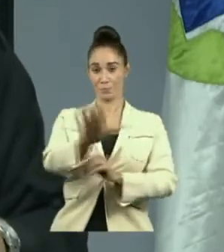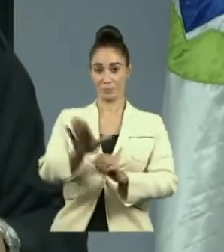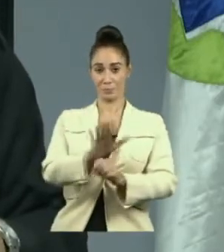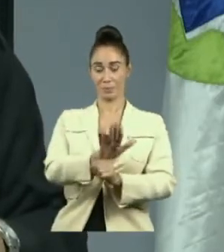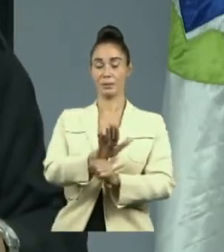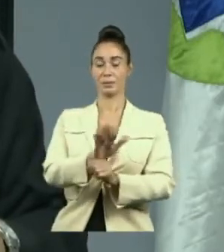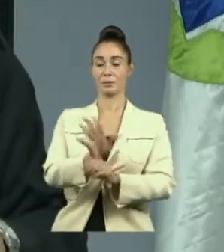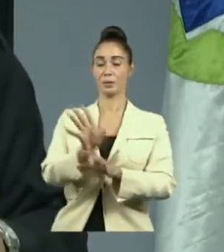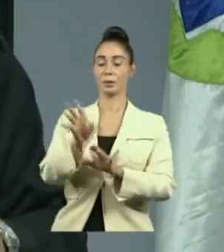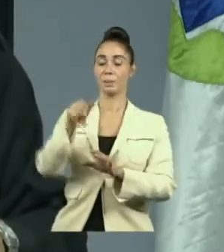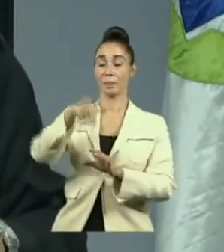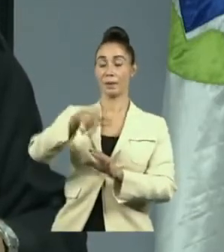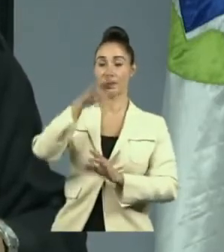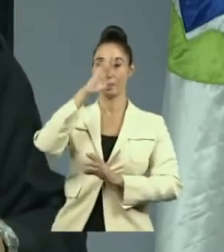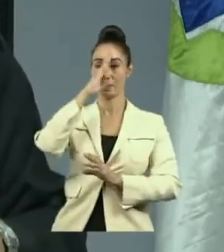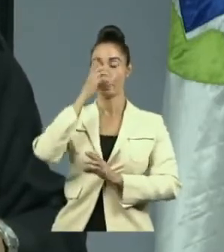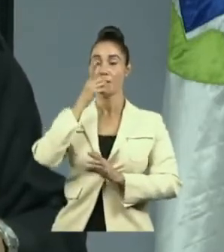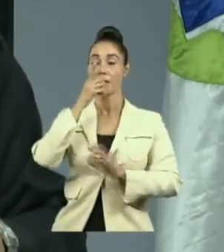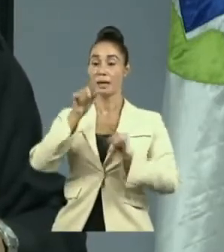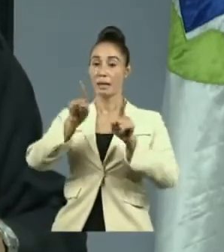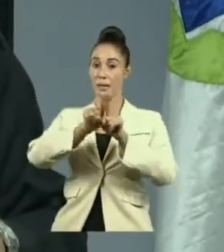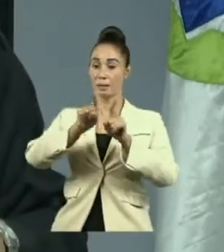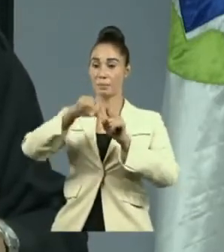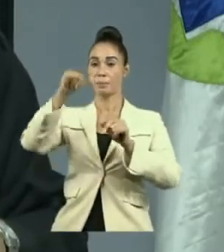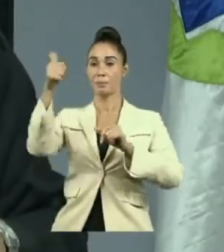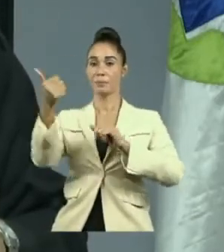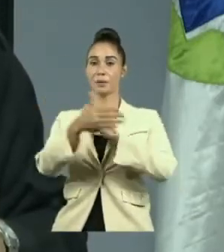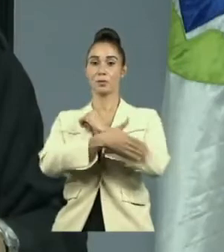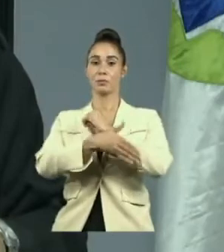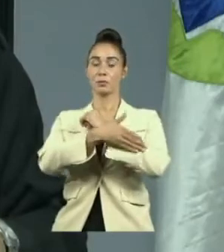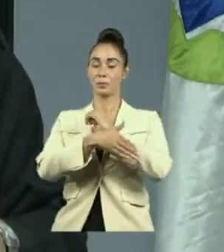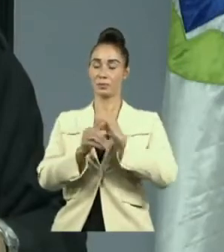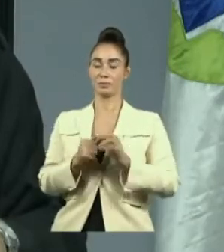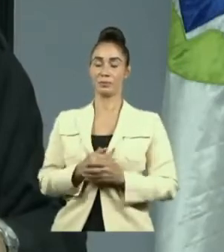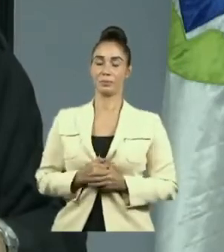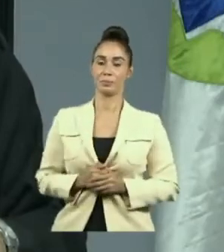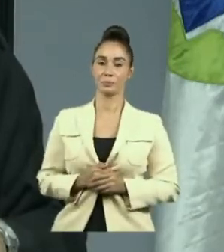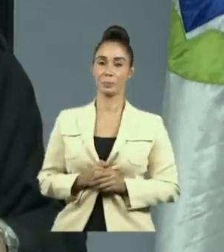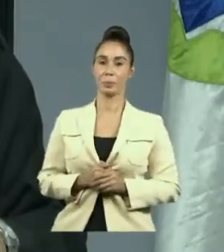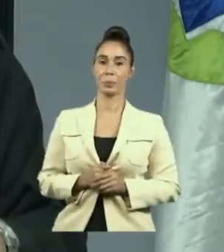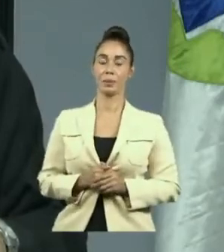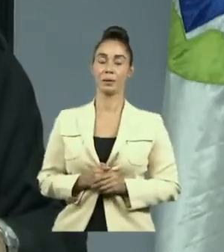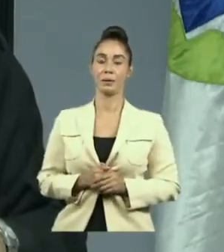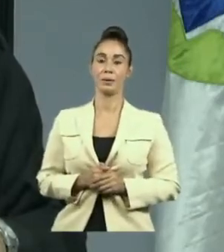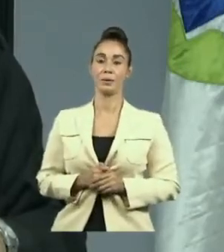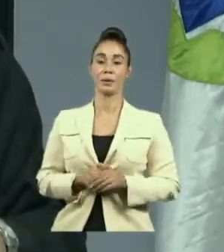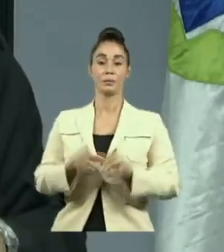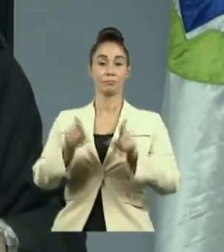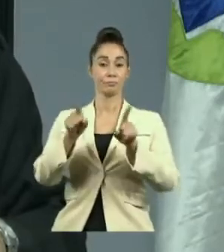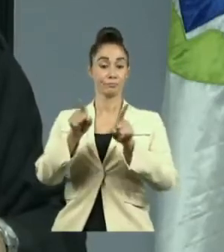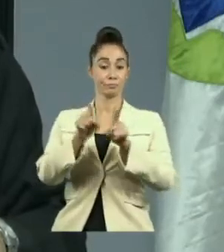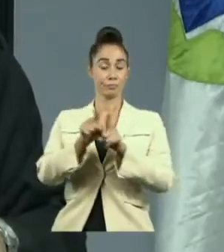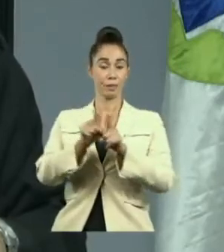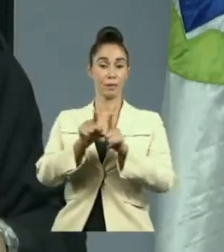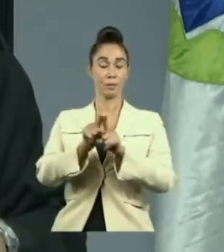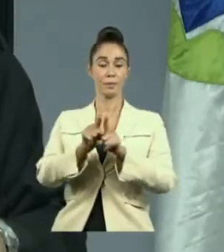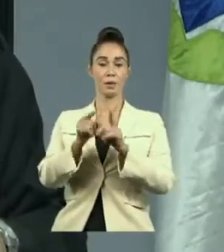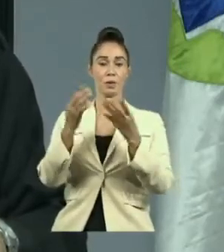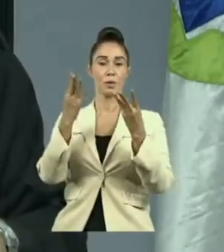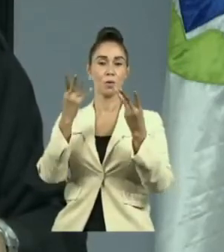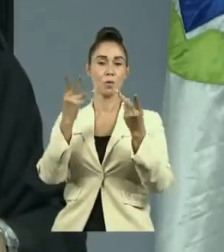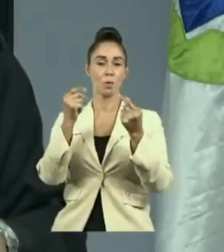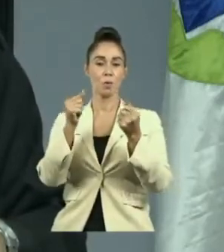dentro del país y fuera de él igualmente el número de asistencias médicas remotas